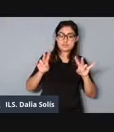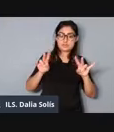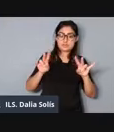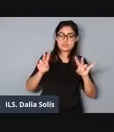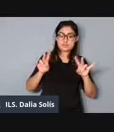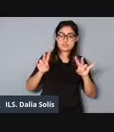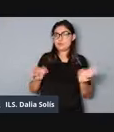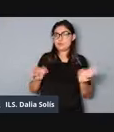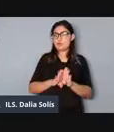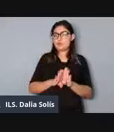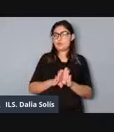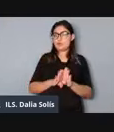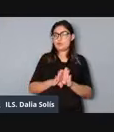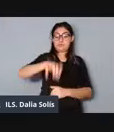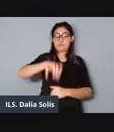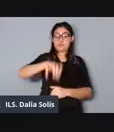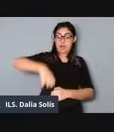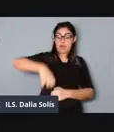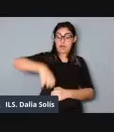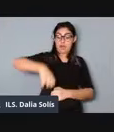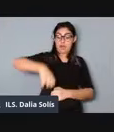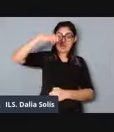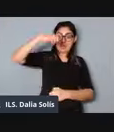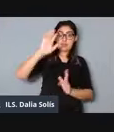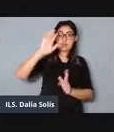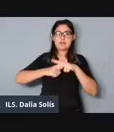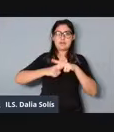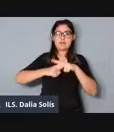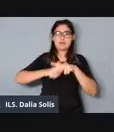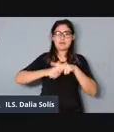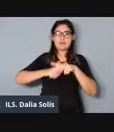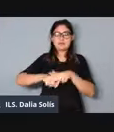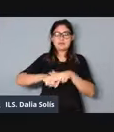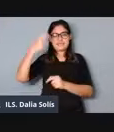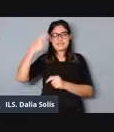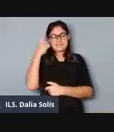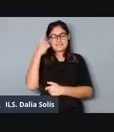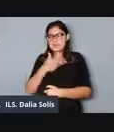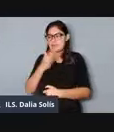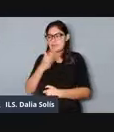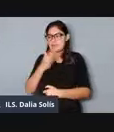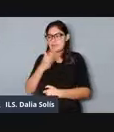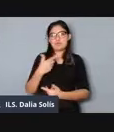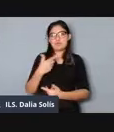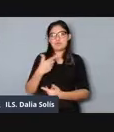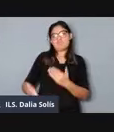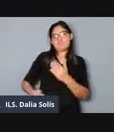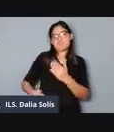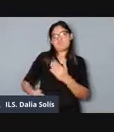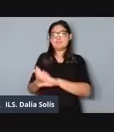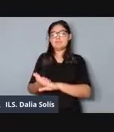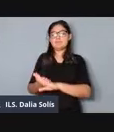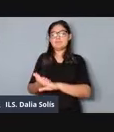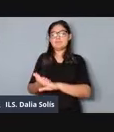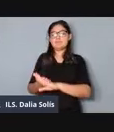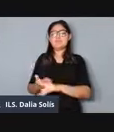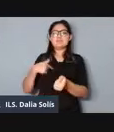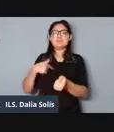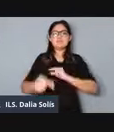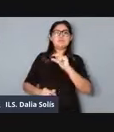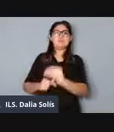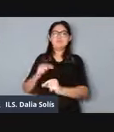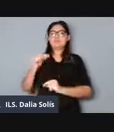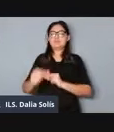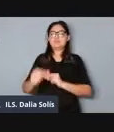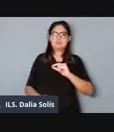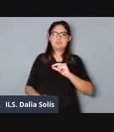cómo los daños se están haciendo o se están reproduciendo generación tras generación. Lo mismo